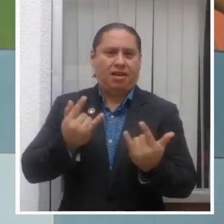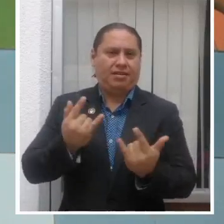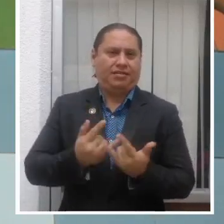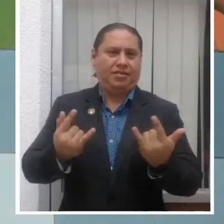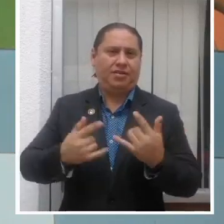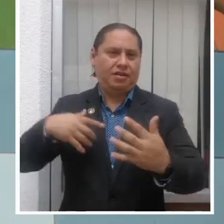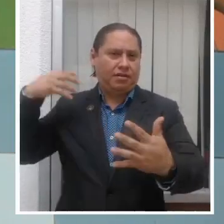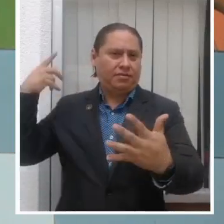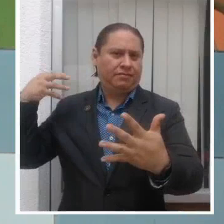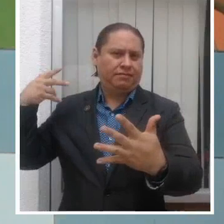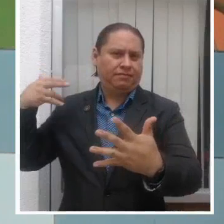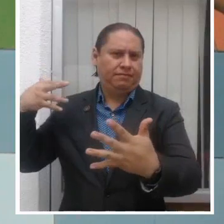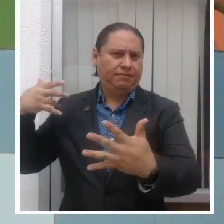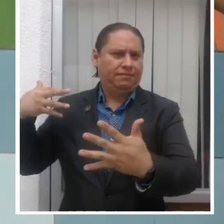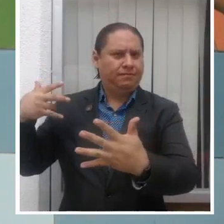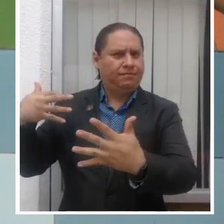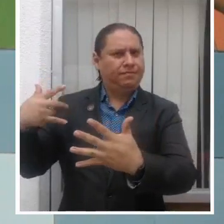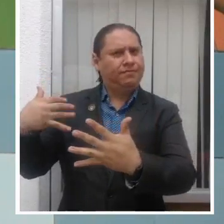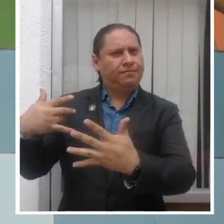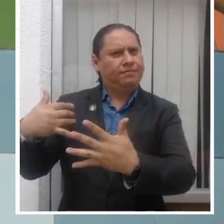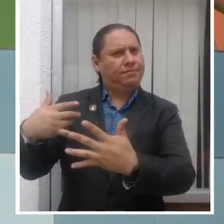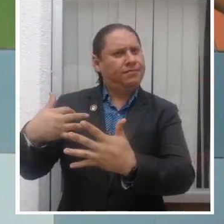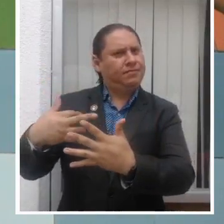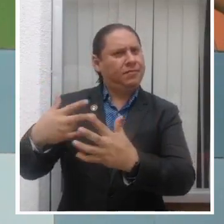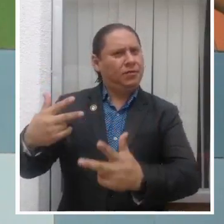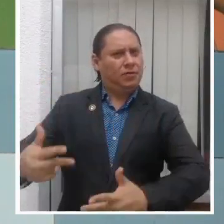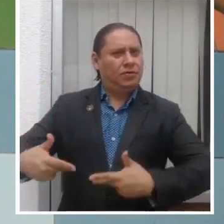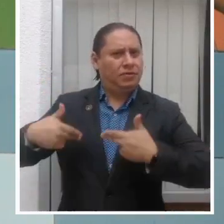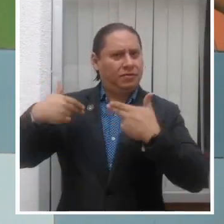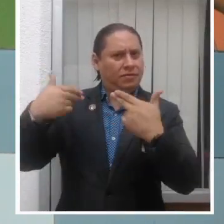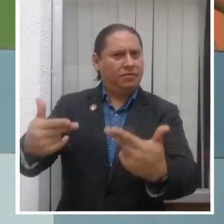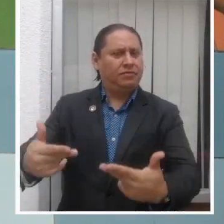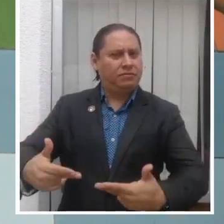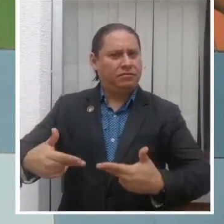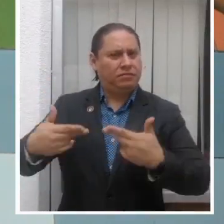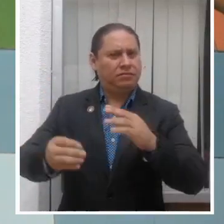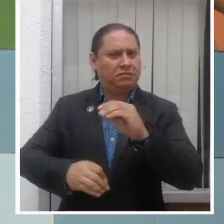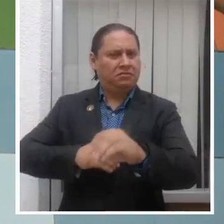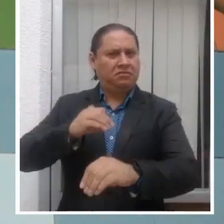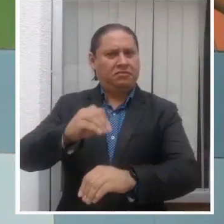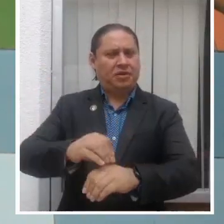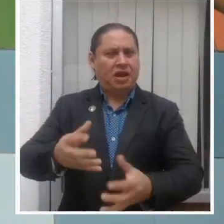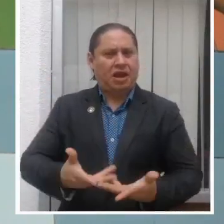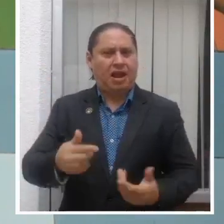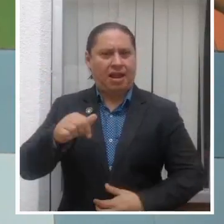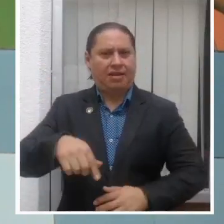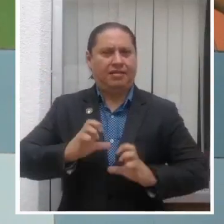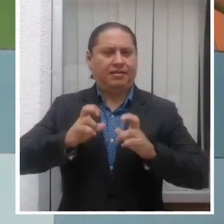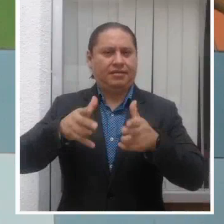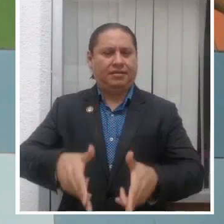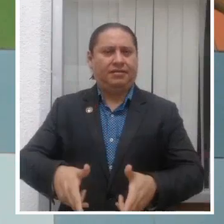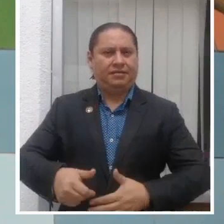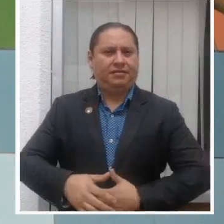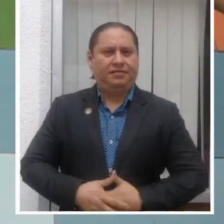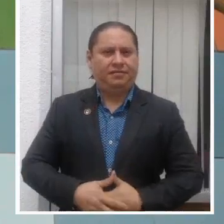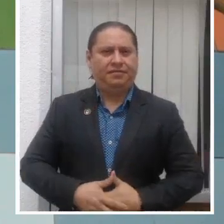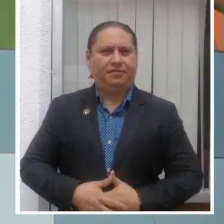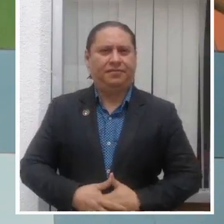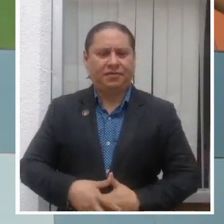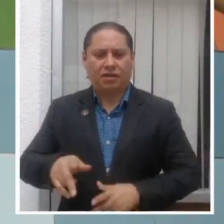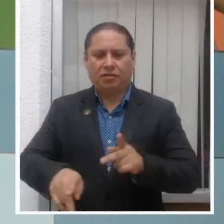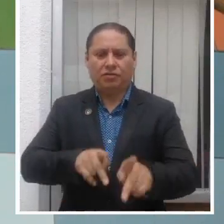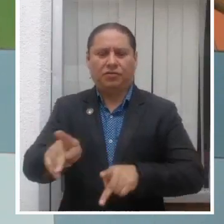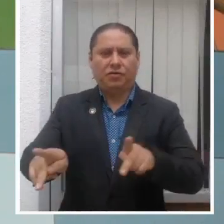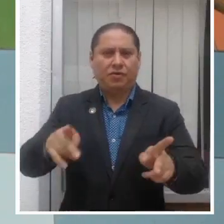venido, es la raíz más que nada que se ha inscrito en nuestra tierra chiapaneca, nuestra tierra que es los